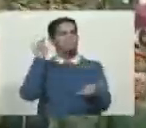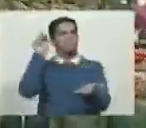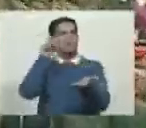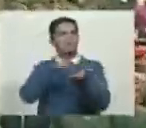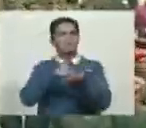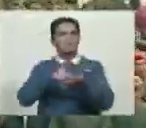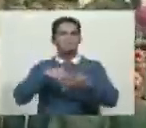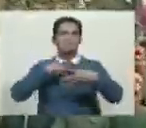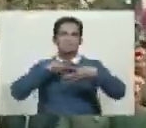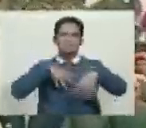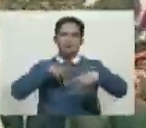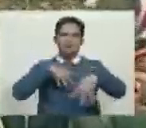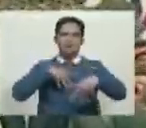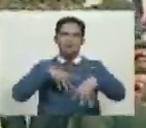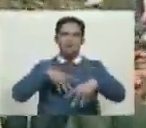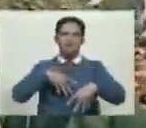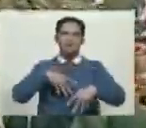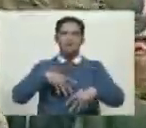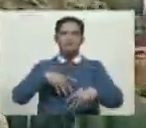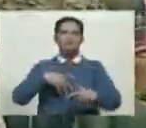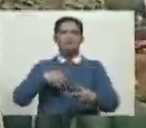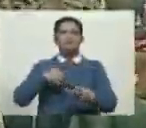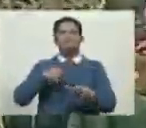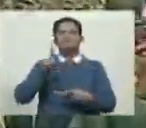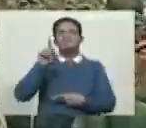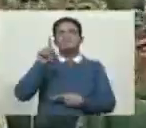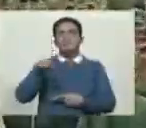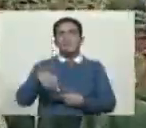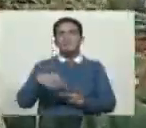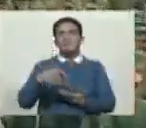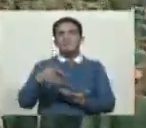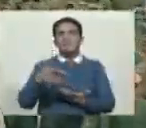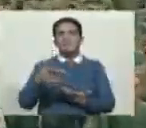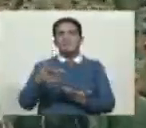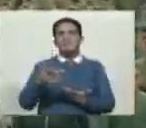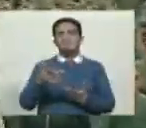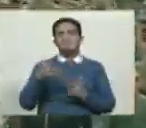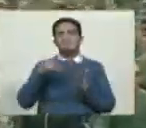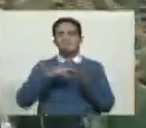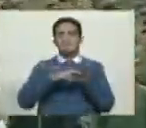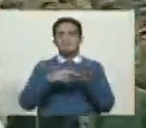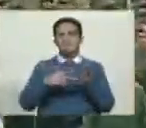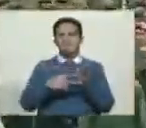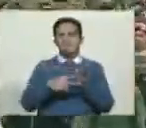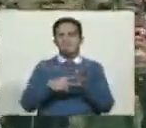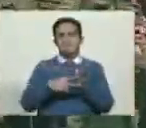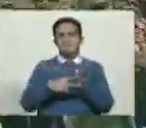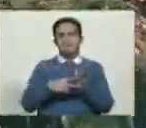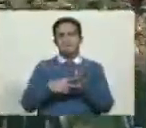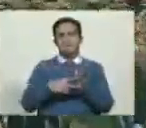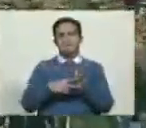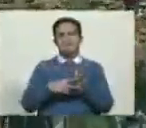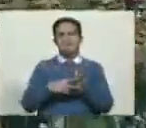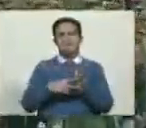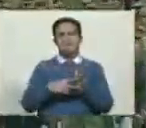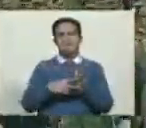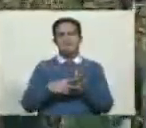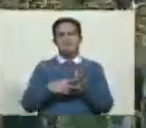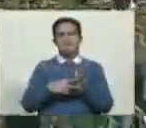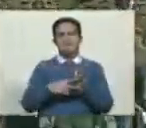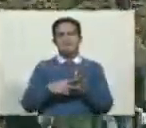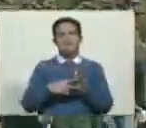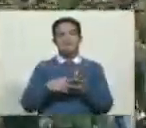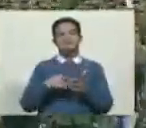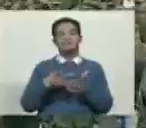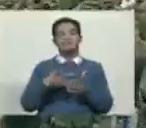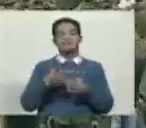también forma parte de un contexto en el que el comandante en jefe de la Fuerza Armada Nacional Bolivariana, Nicolás Maduro Moros, ha llamado